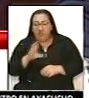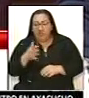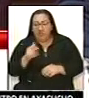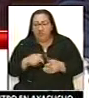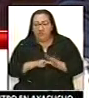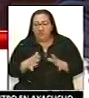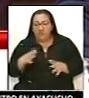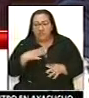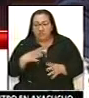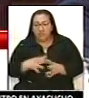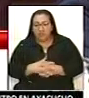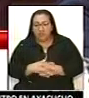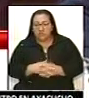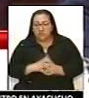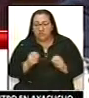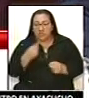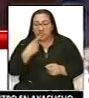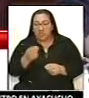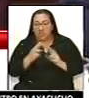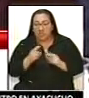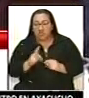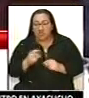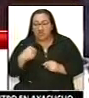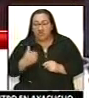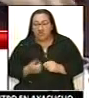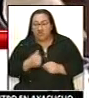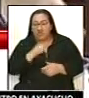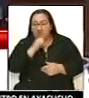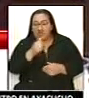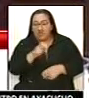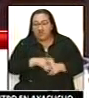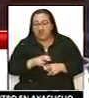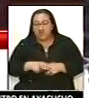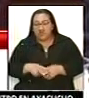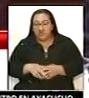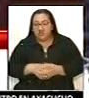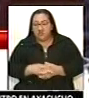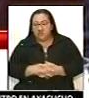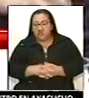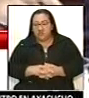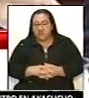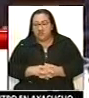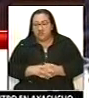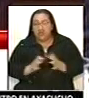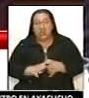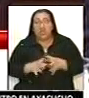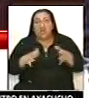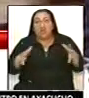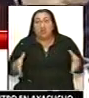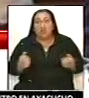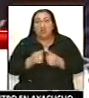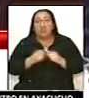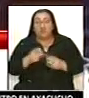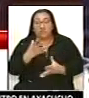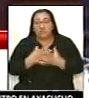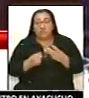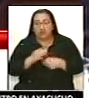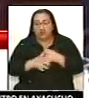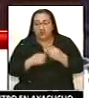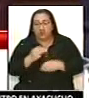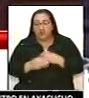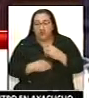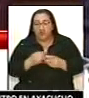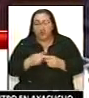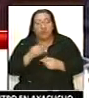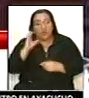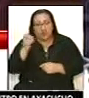acá no hay caballeros. Y uno joven le contesta, no señora, lo que faltan son sillas. Entonces lo que falta en el Perú es crecimiento y con eso absorbemos a todo el mundo.